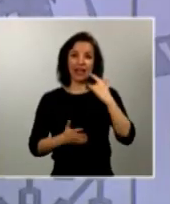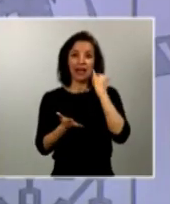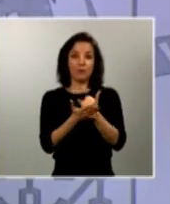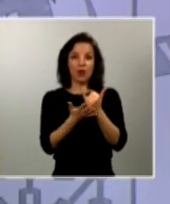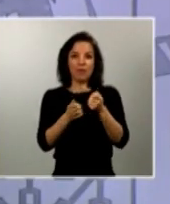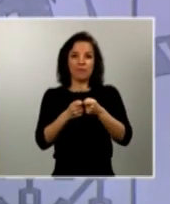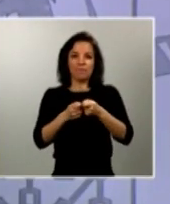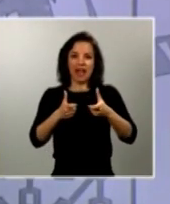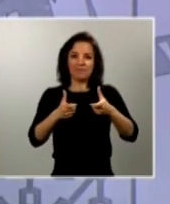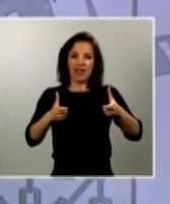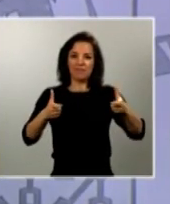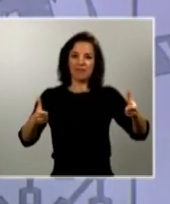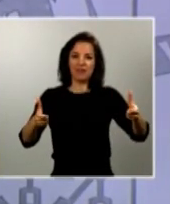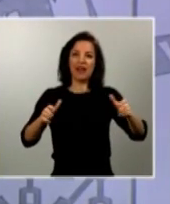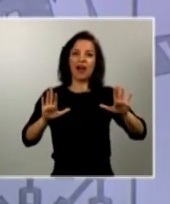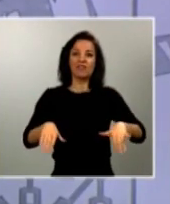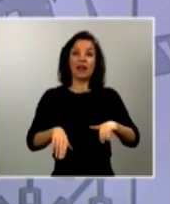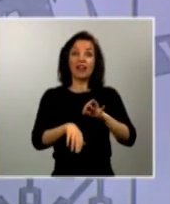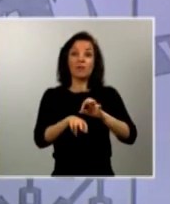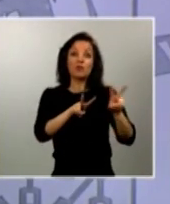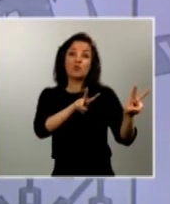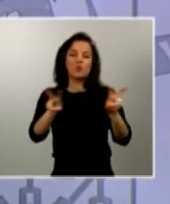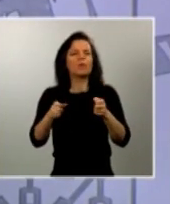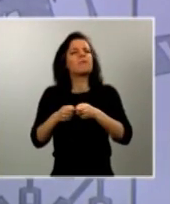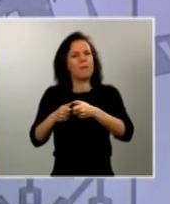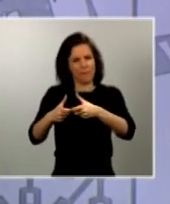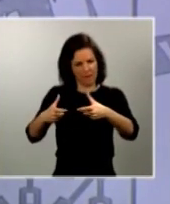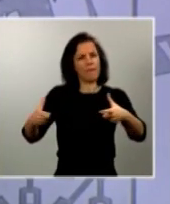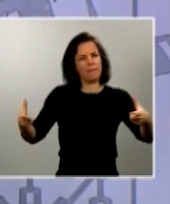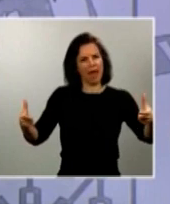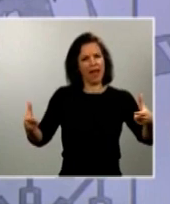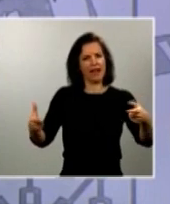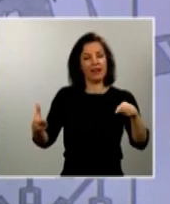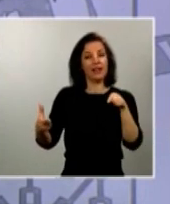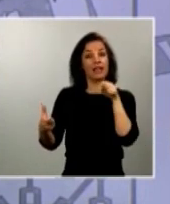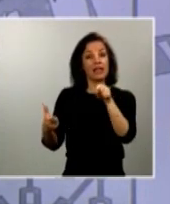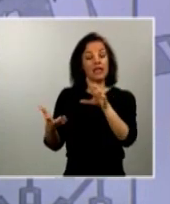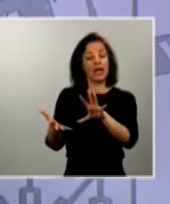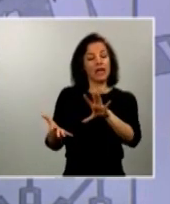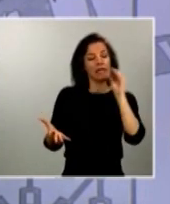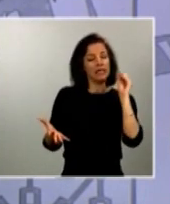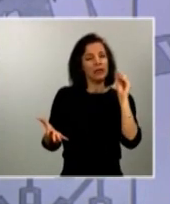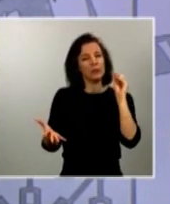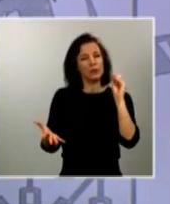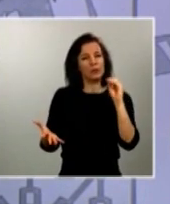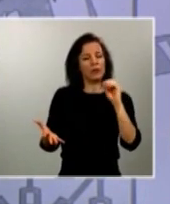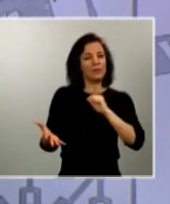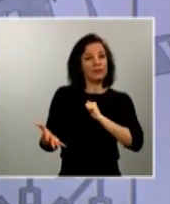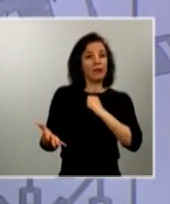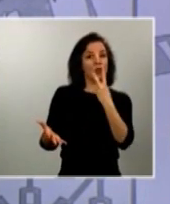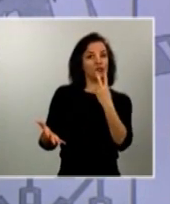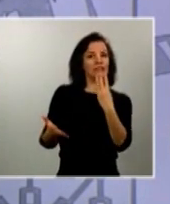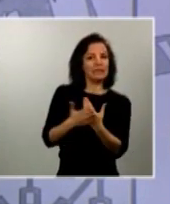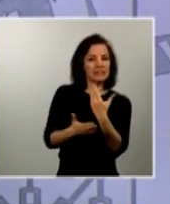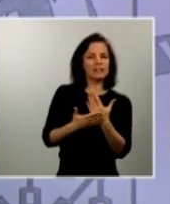en el número de nuevos casos que se notifican que va a ser difícilmente interpretarle sólo durante dos o tres días si a eso unimos